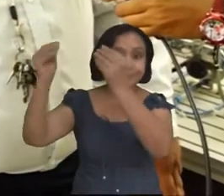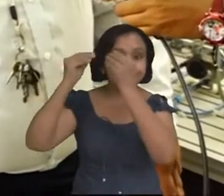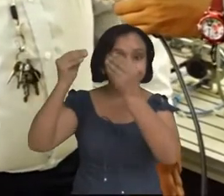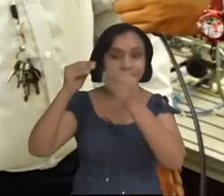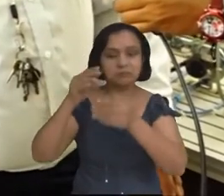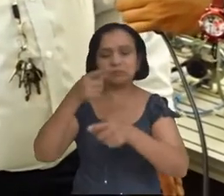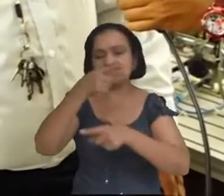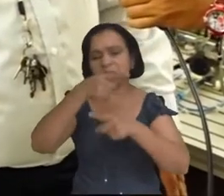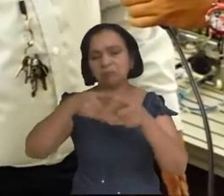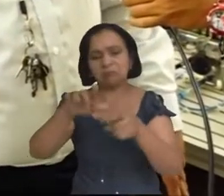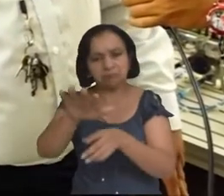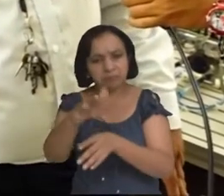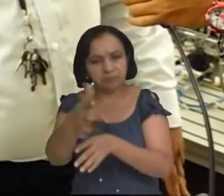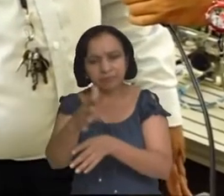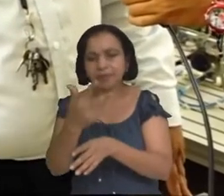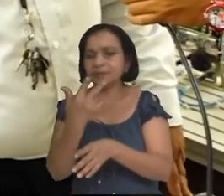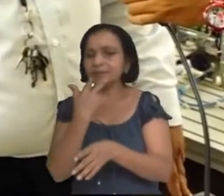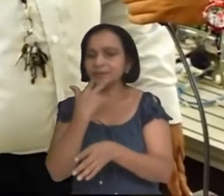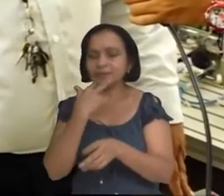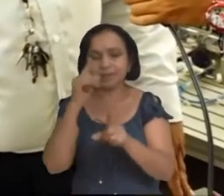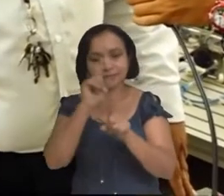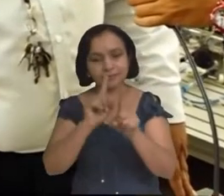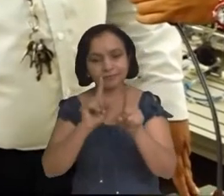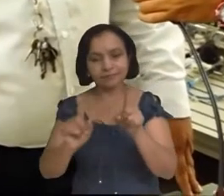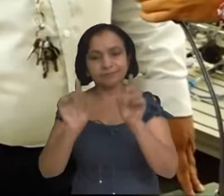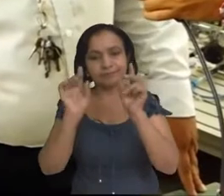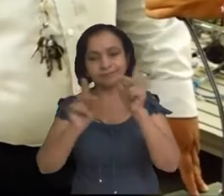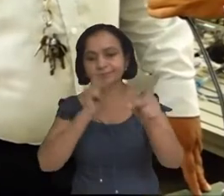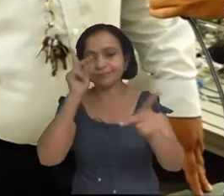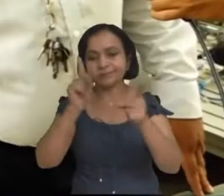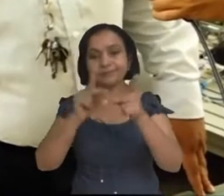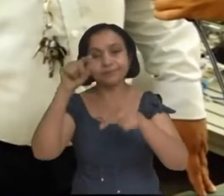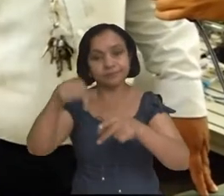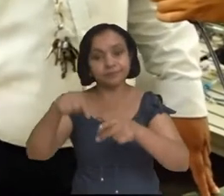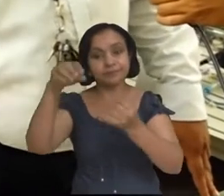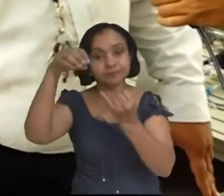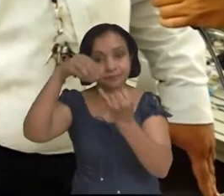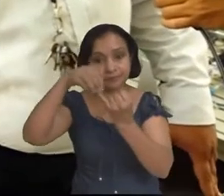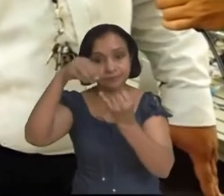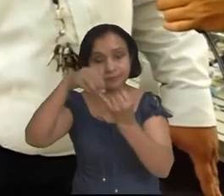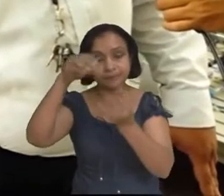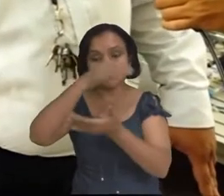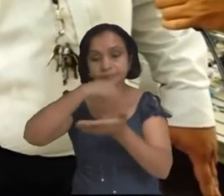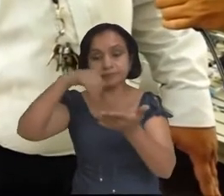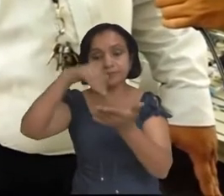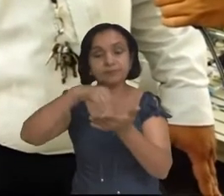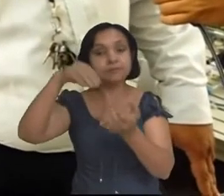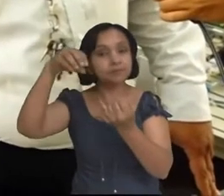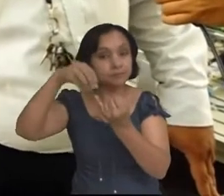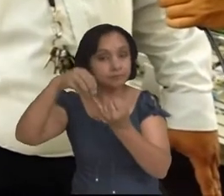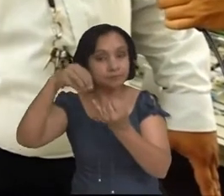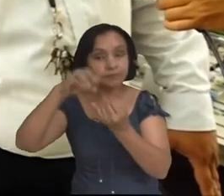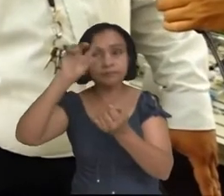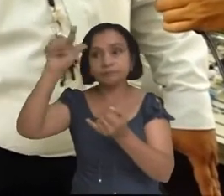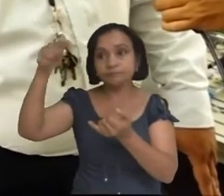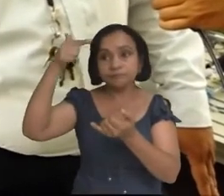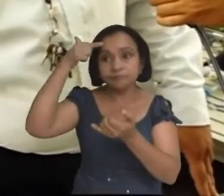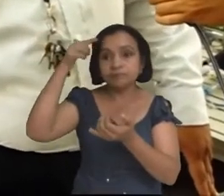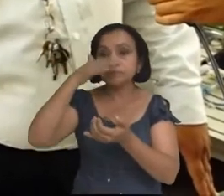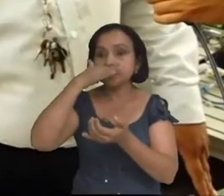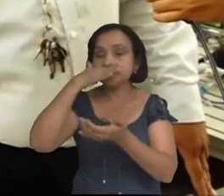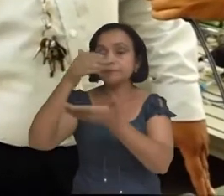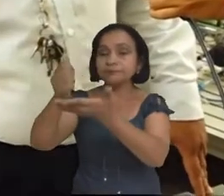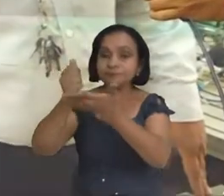mediocre que no alcanzaba los niveles de calidad que hoy tenemos, más aquí en el centro tecnológico, y que el gobierno ha venido